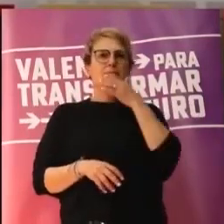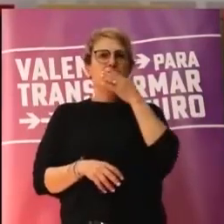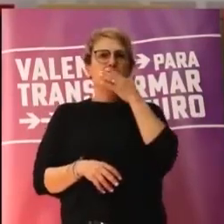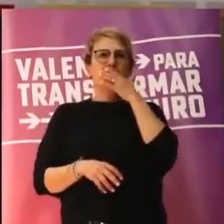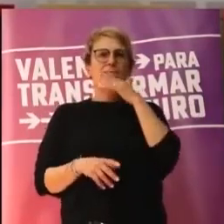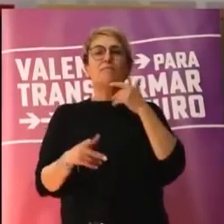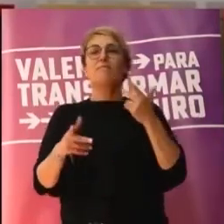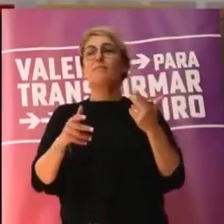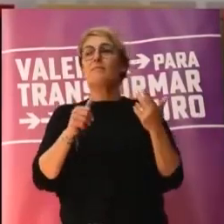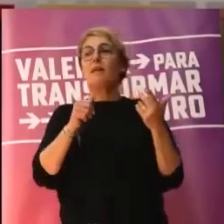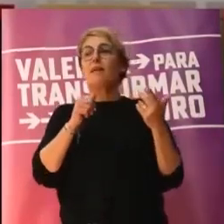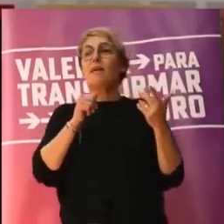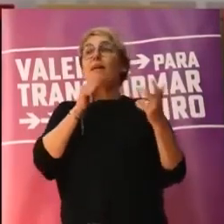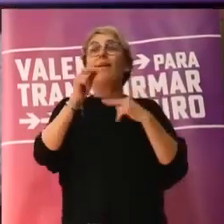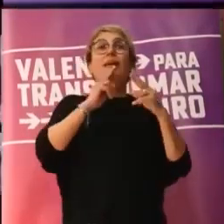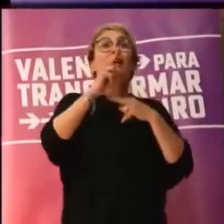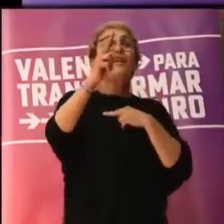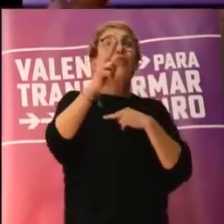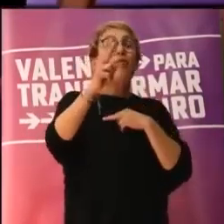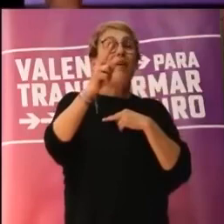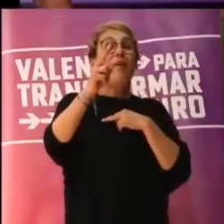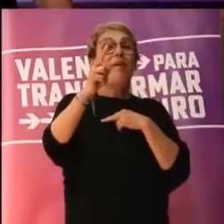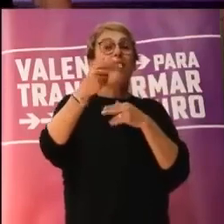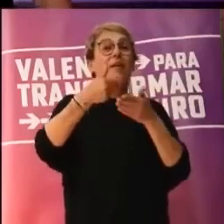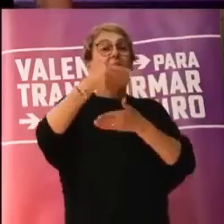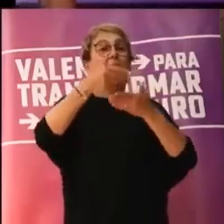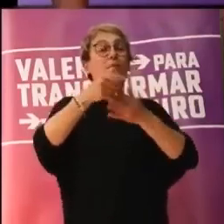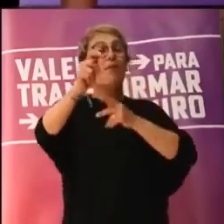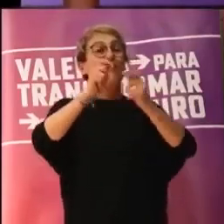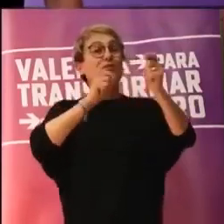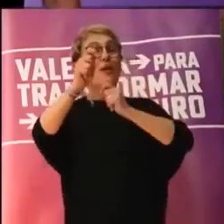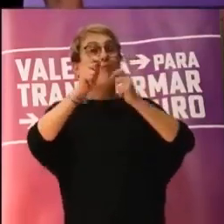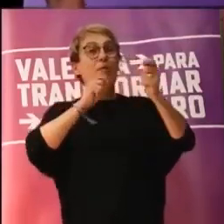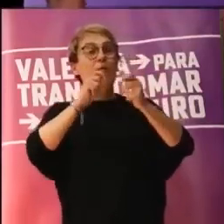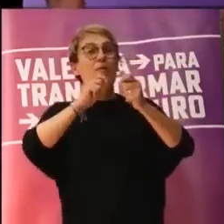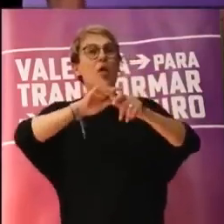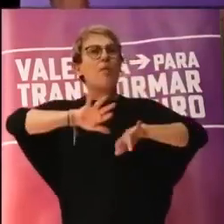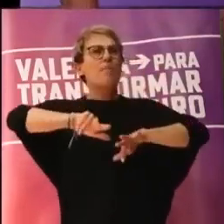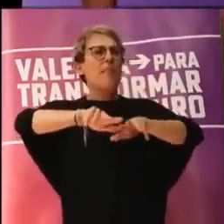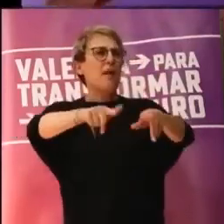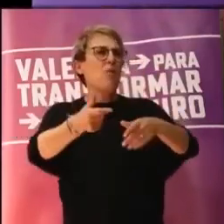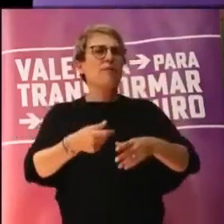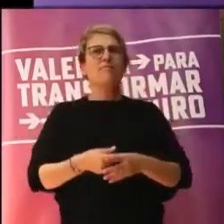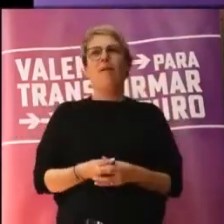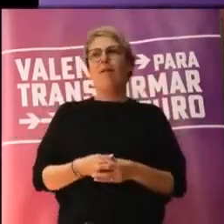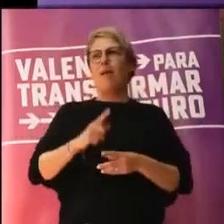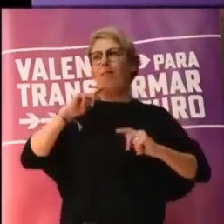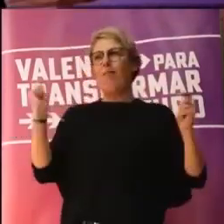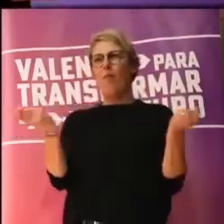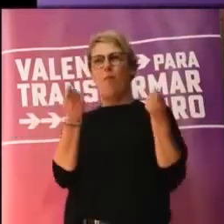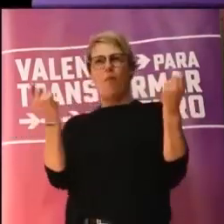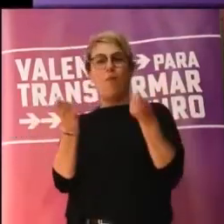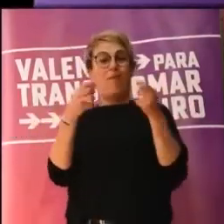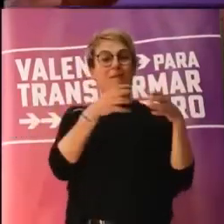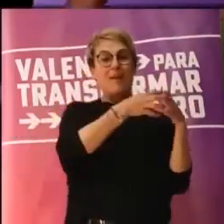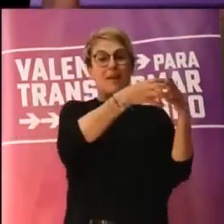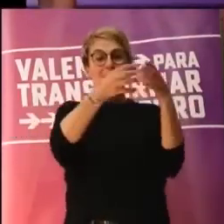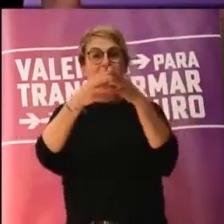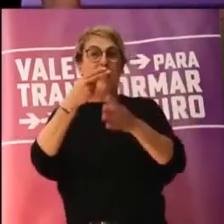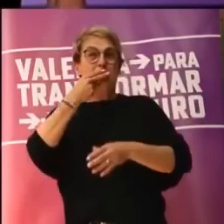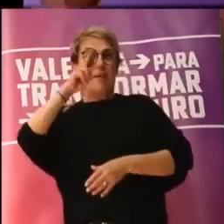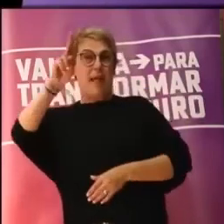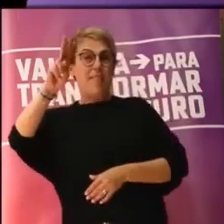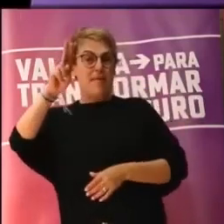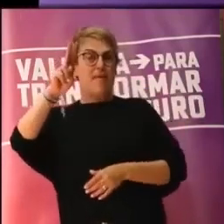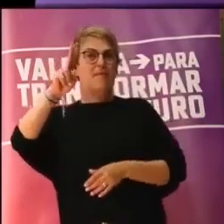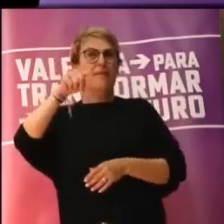¿Y quién responde a esos medios de comunicación delincuentes que han promocionado a los escuadristas nazis de